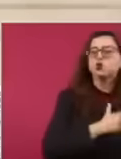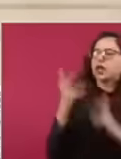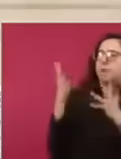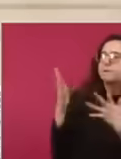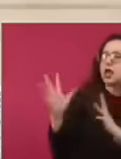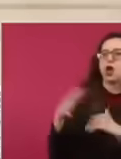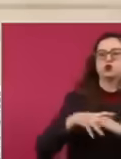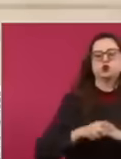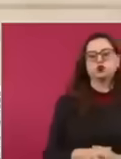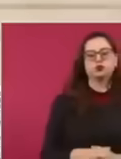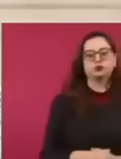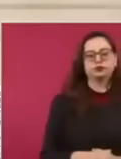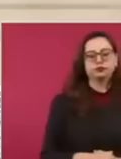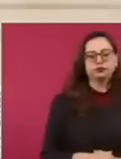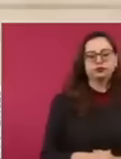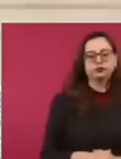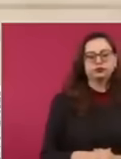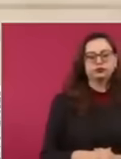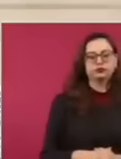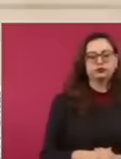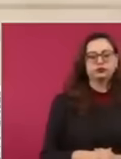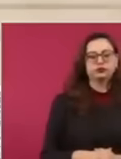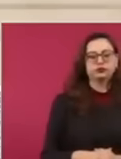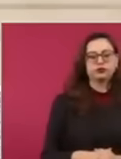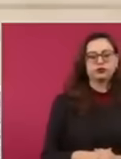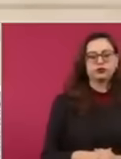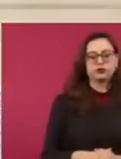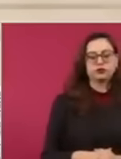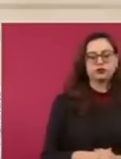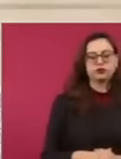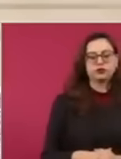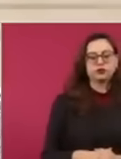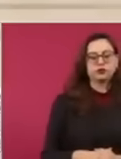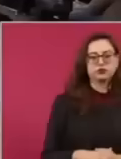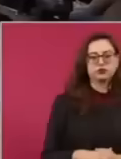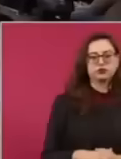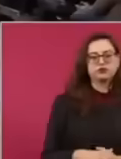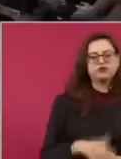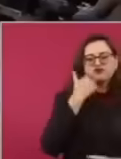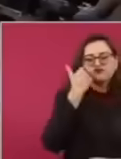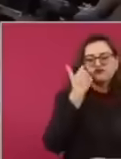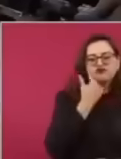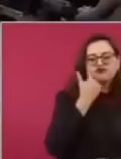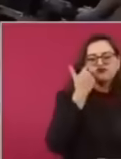¿no? Y en este caso el servidor público es lambiscón,